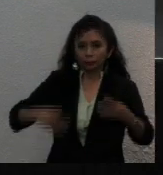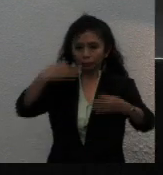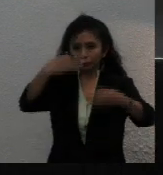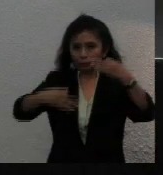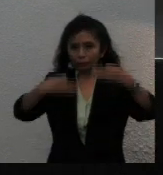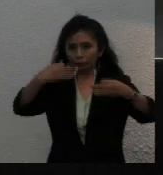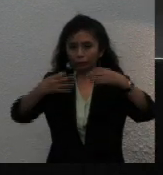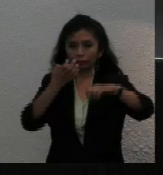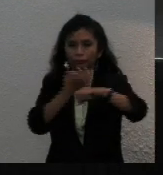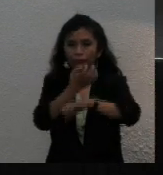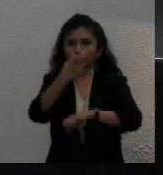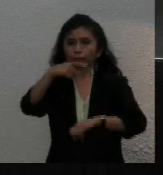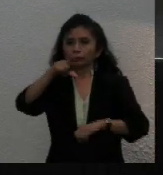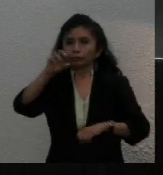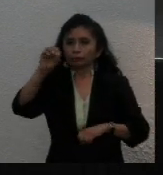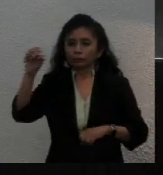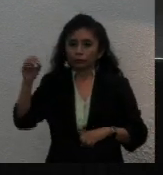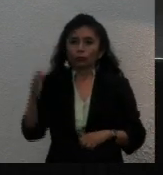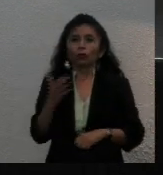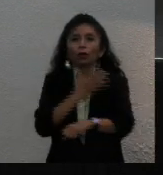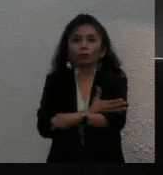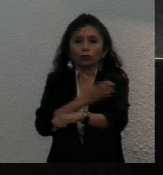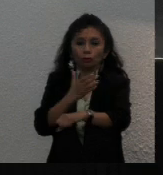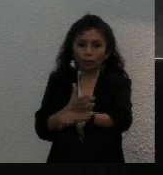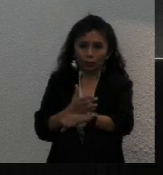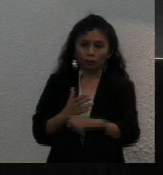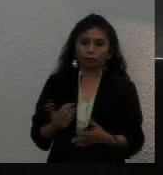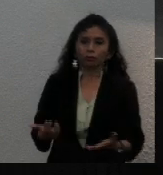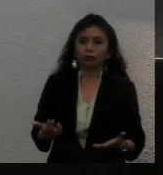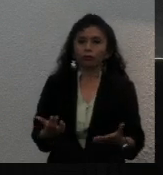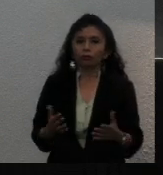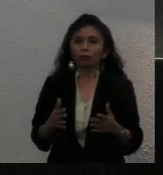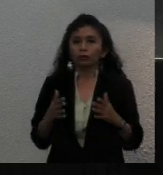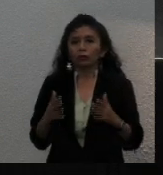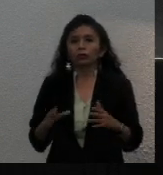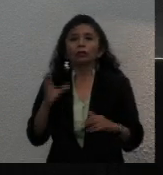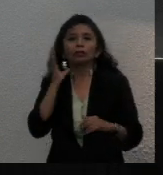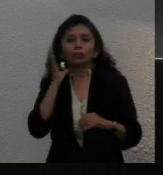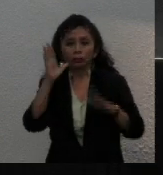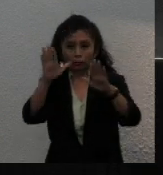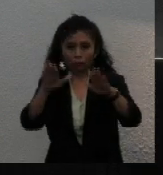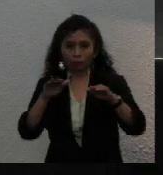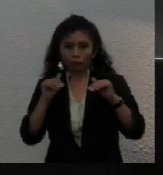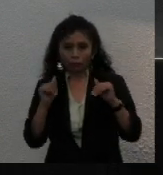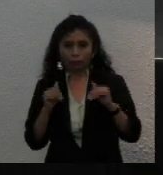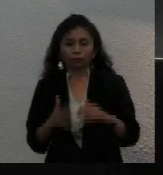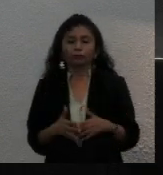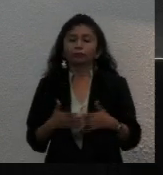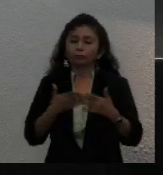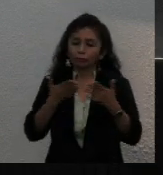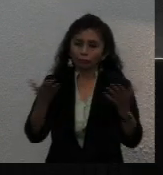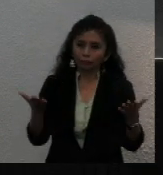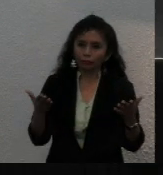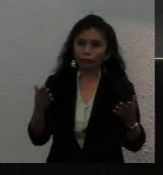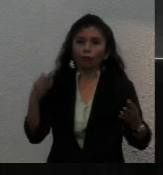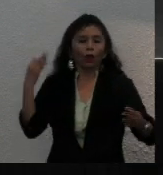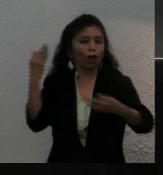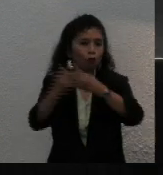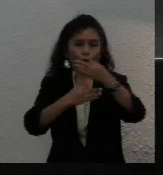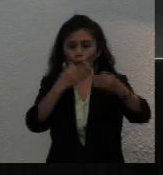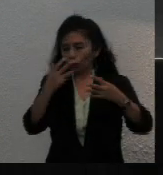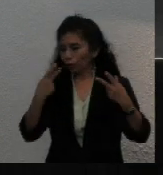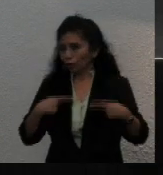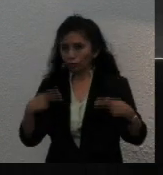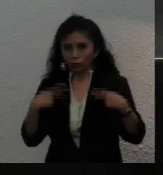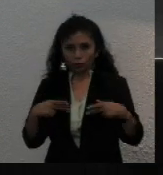Estado de Quintana Roo, a mis compañeras y compañeros integrantes de esta legislatura, asimismo a todas las personas